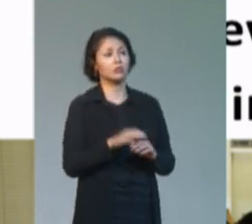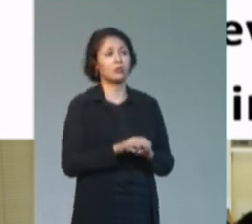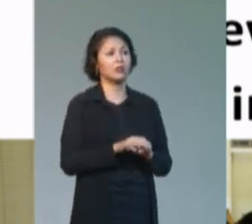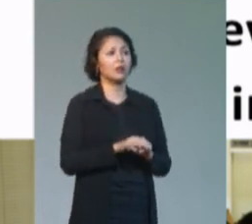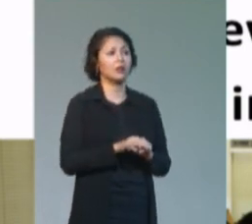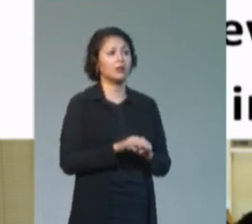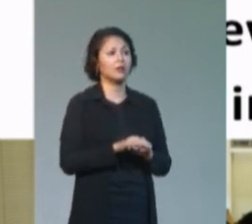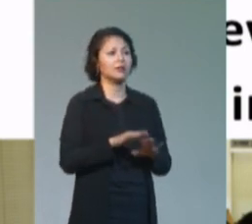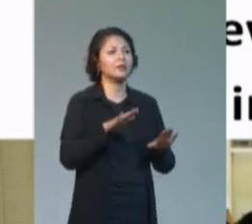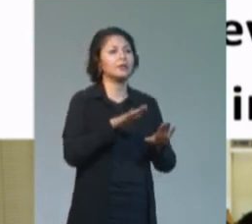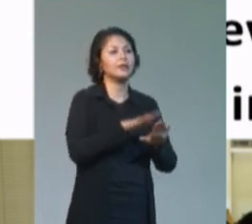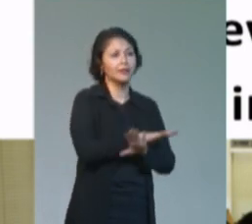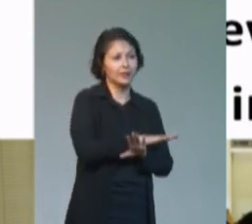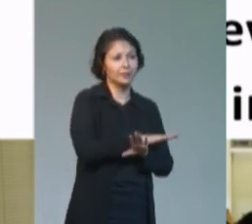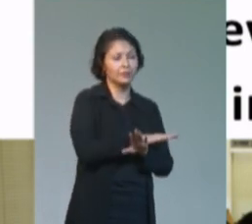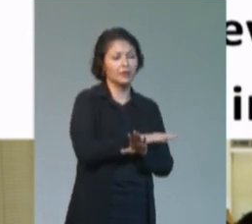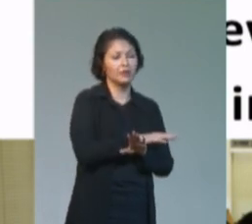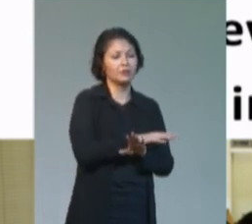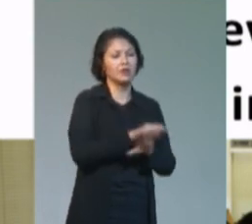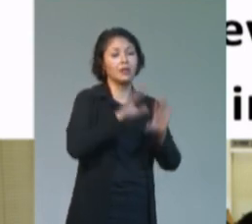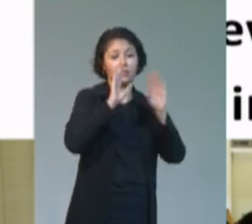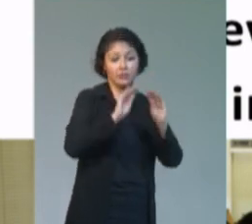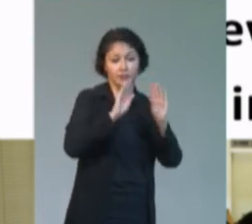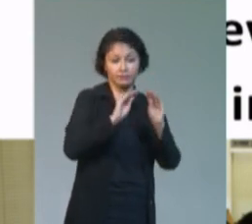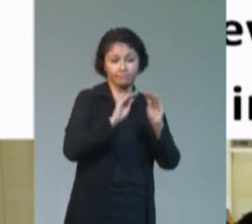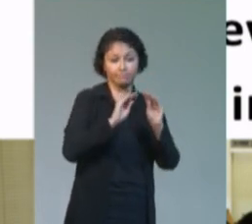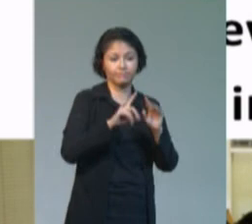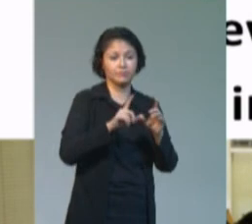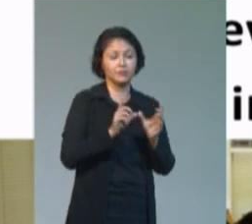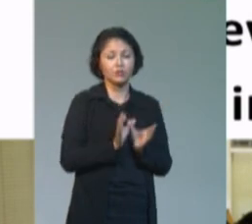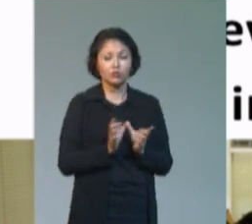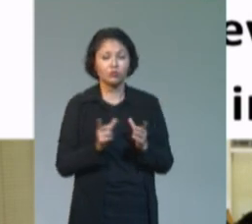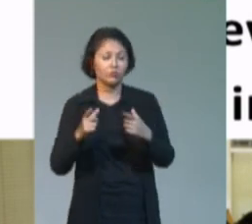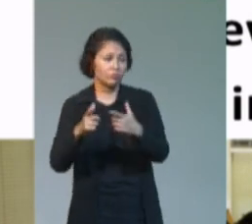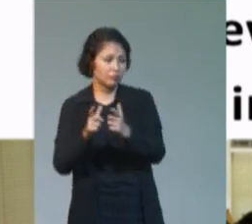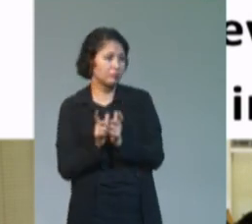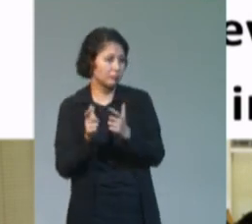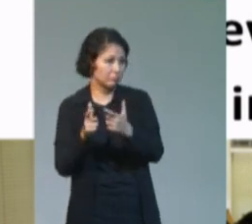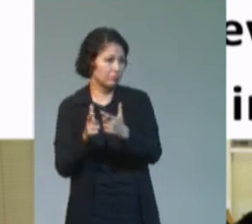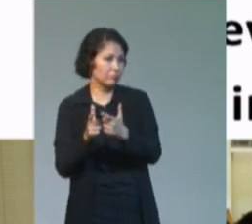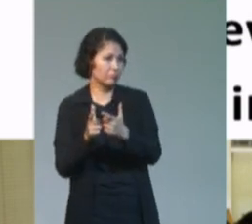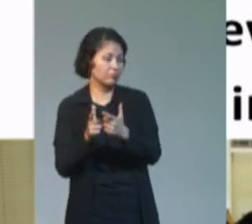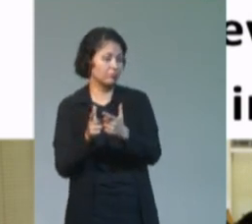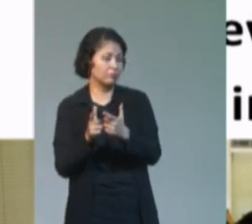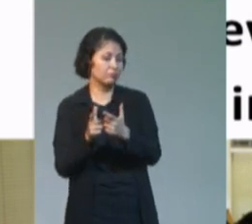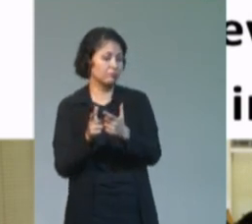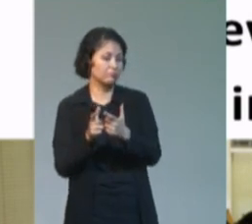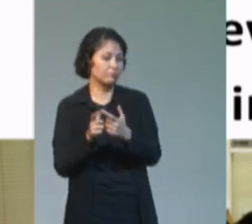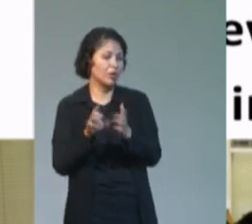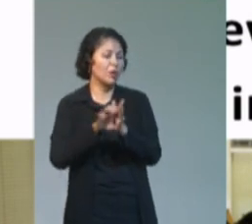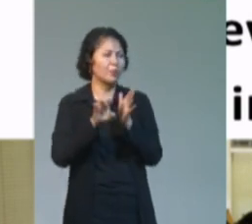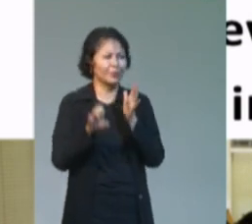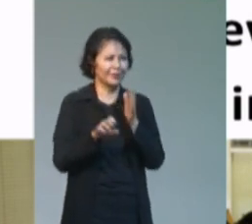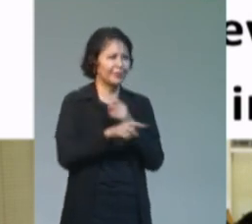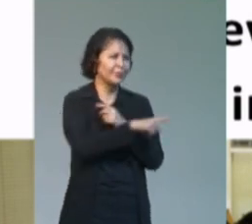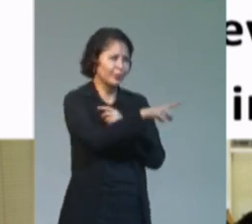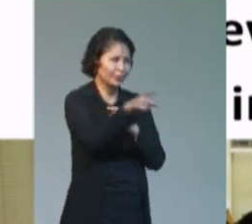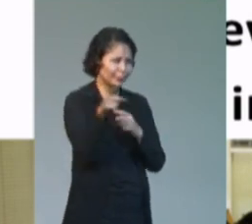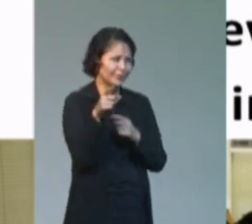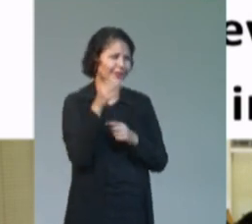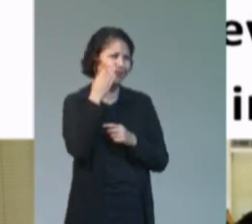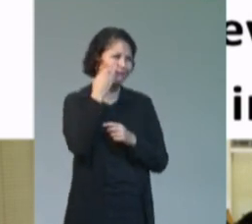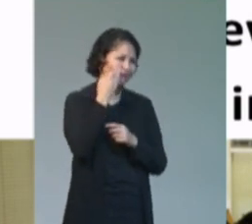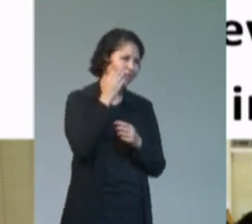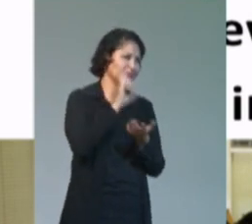de la clase al intercambio dentro de la comunidad por decirlo de alguna forma lo que ustedes en sus redes están haciendo y como el